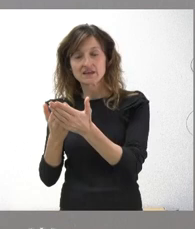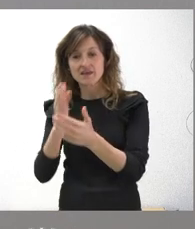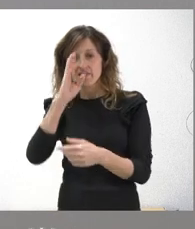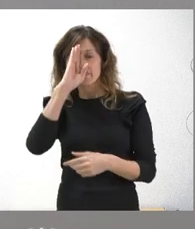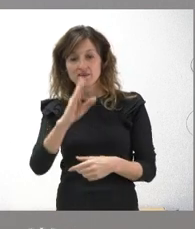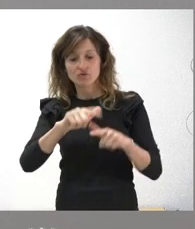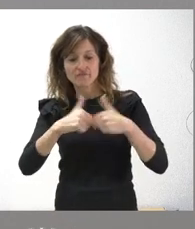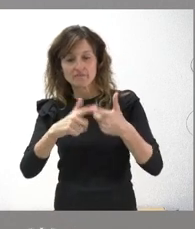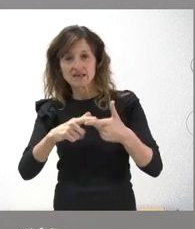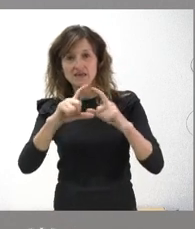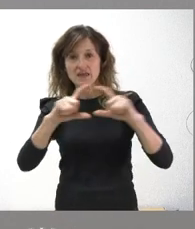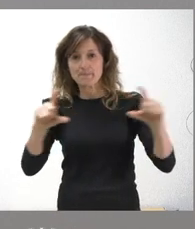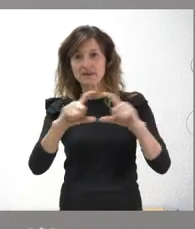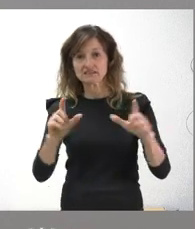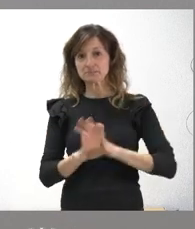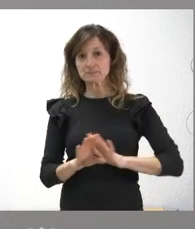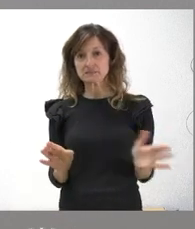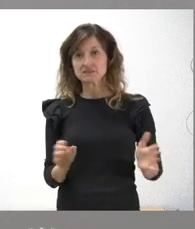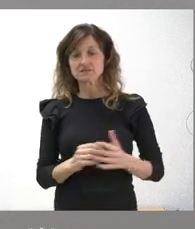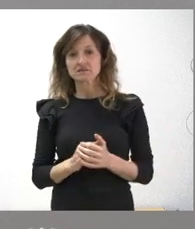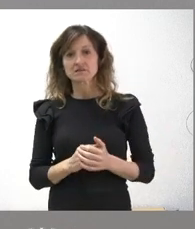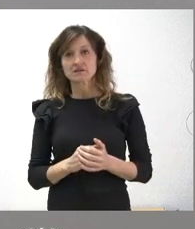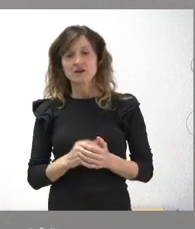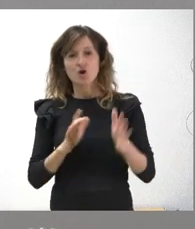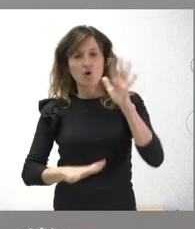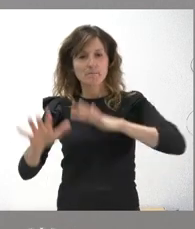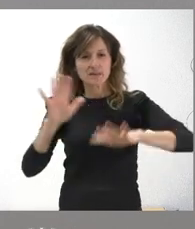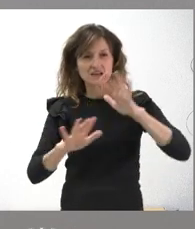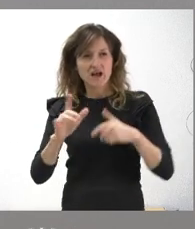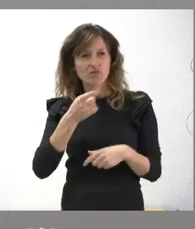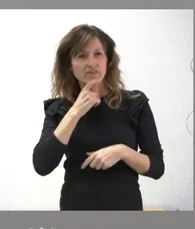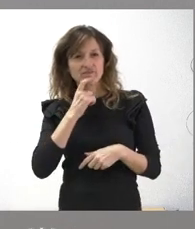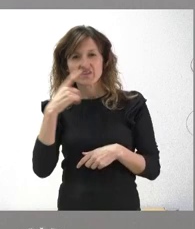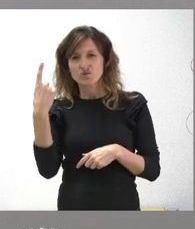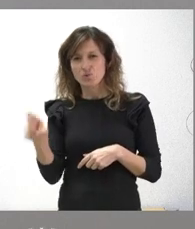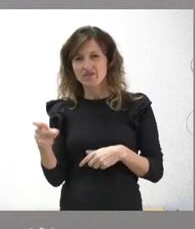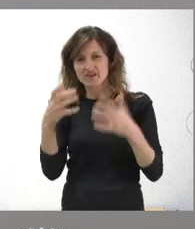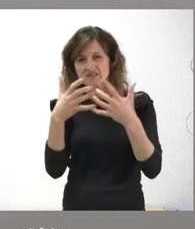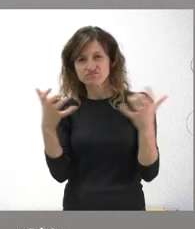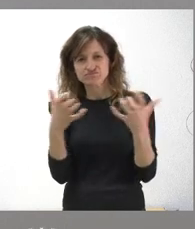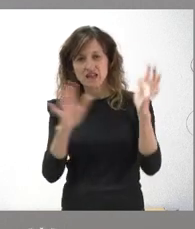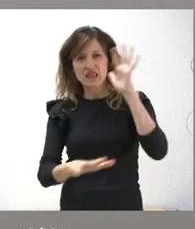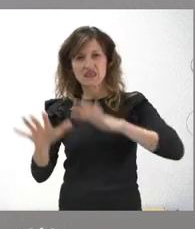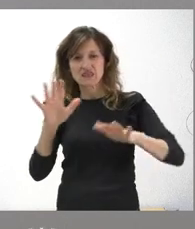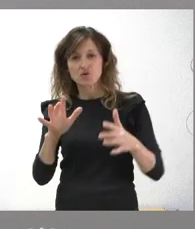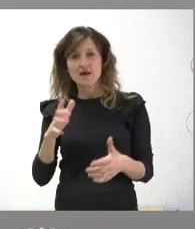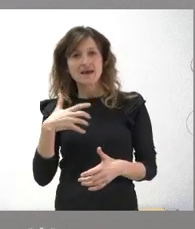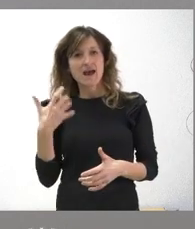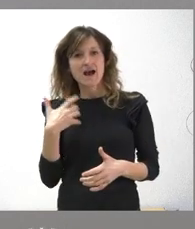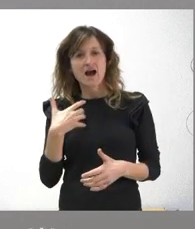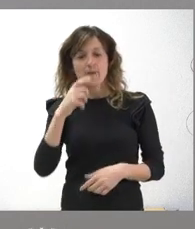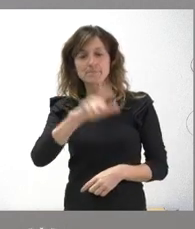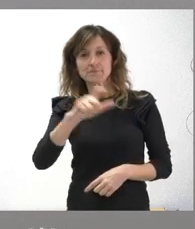familias y a las empresas no hay ningún motivo para que esto se haga tan complicado tan difícil tan farragoso y que haya una queja tan generalizada por